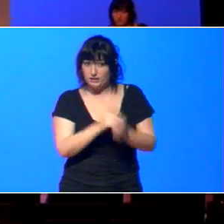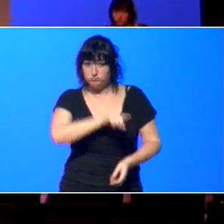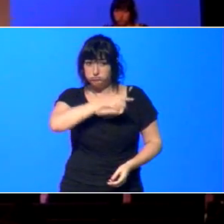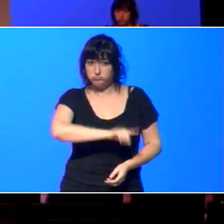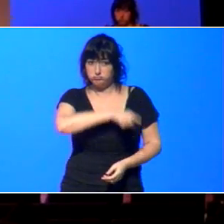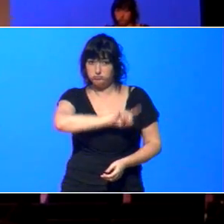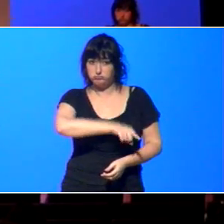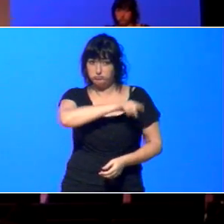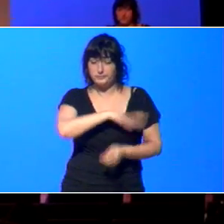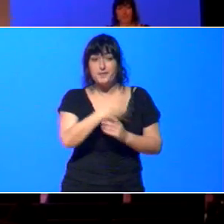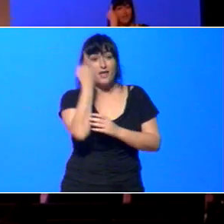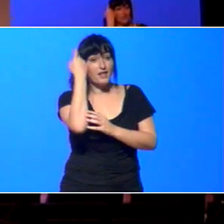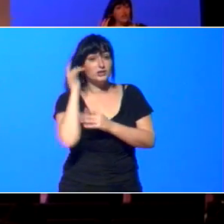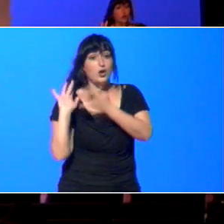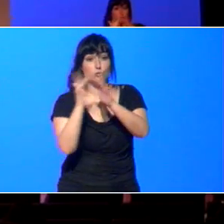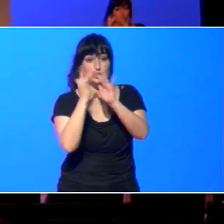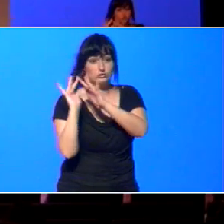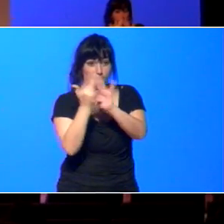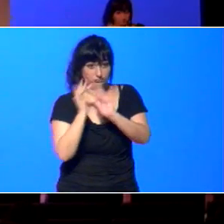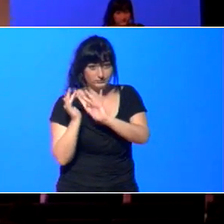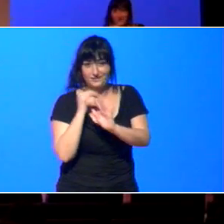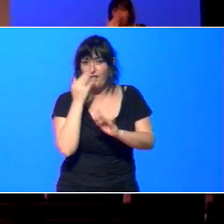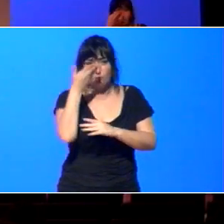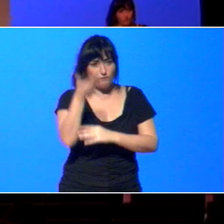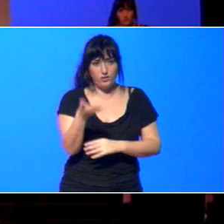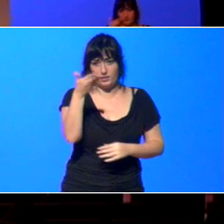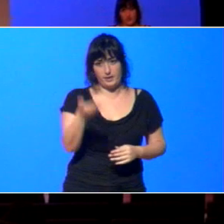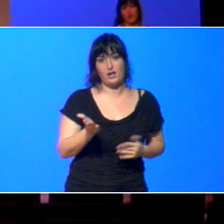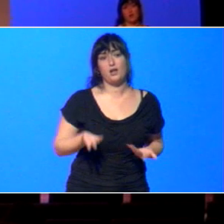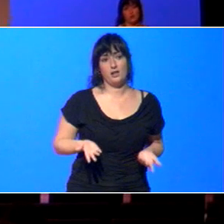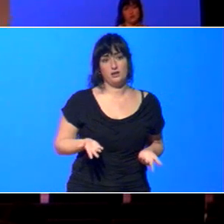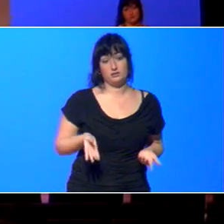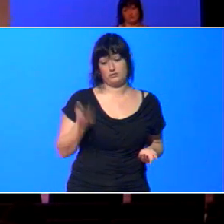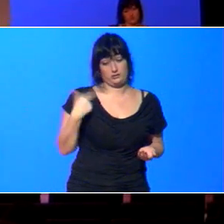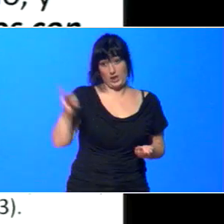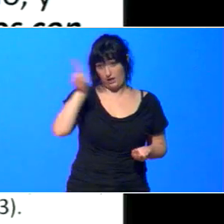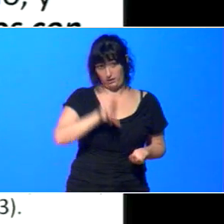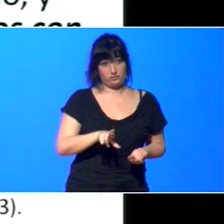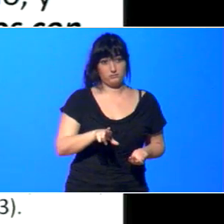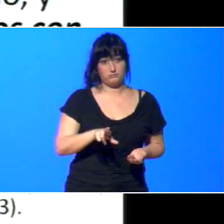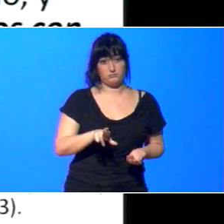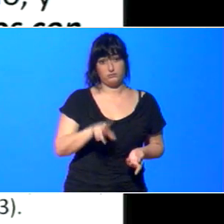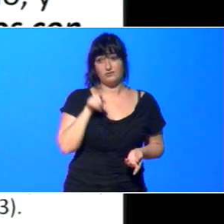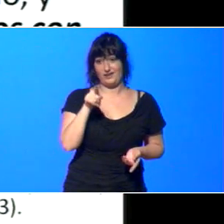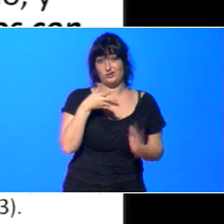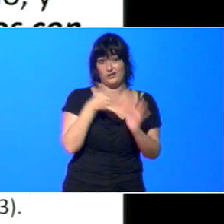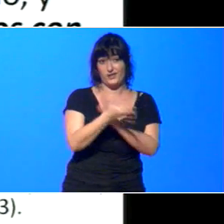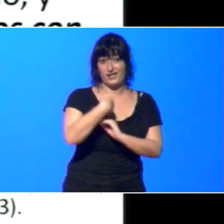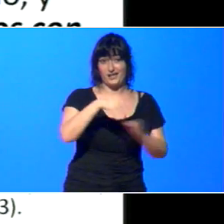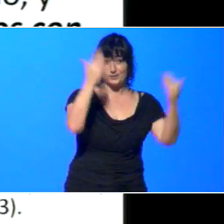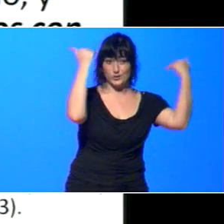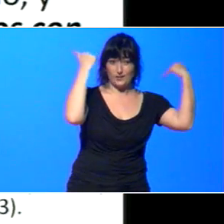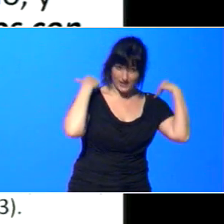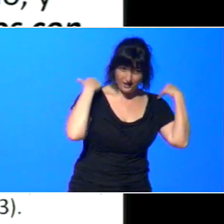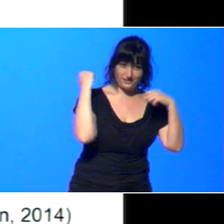sí. Esa es una clave fundamental que tiene, vuelvo a decir, derivas y responsabilidades y nuevas